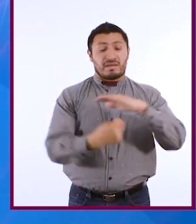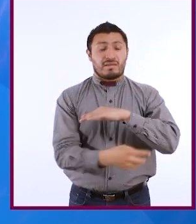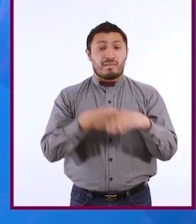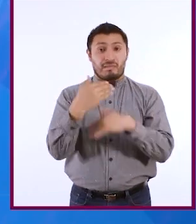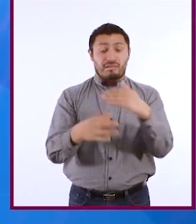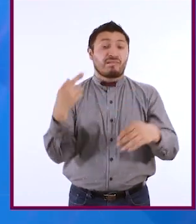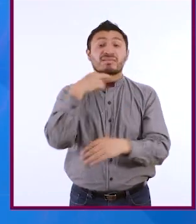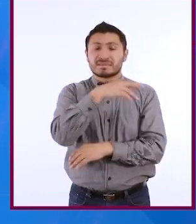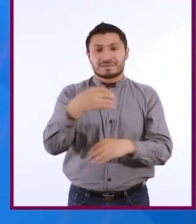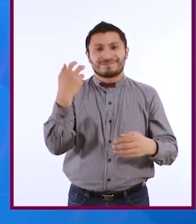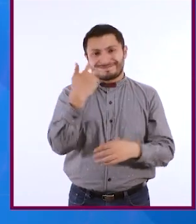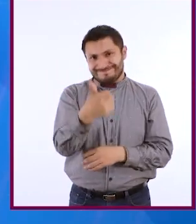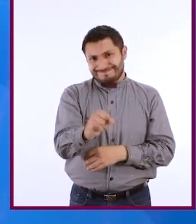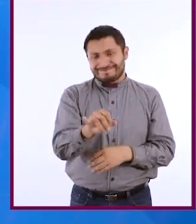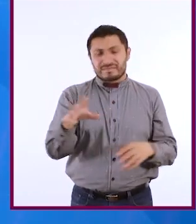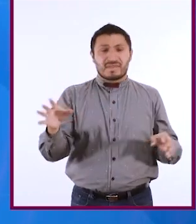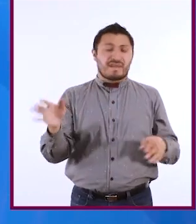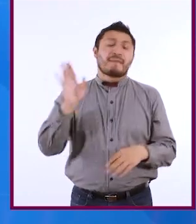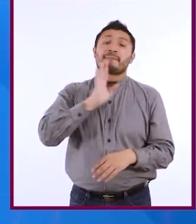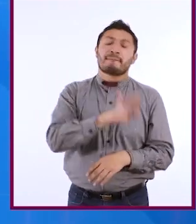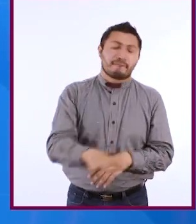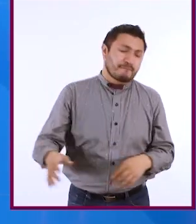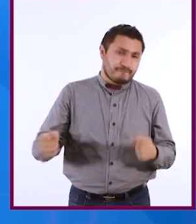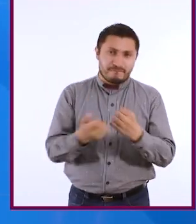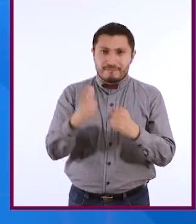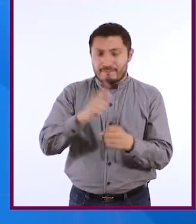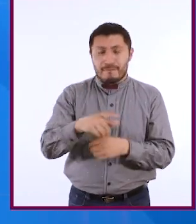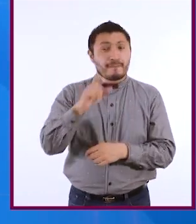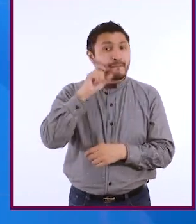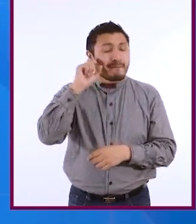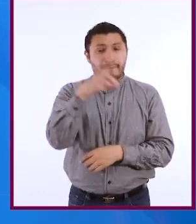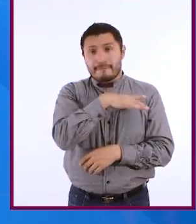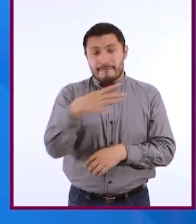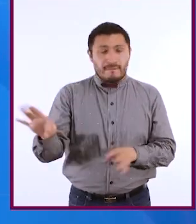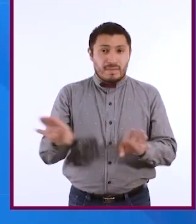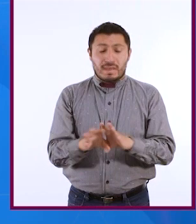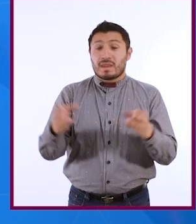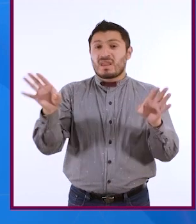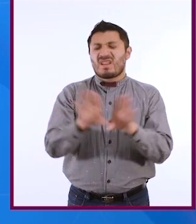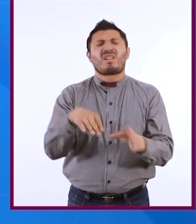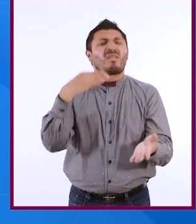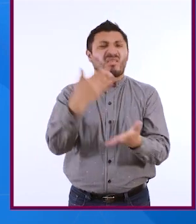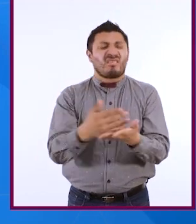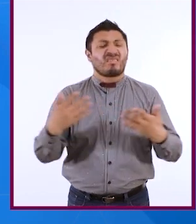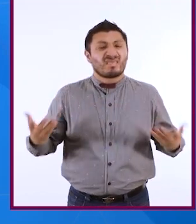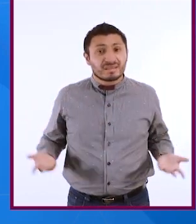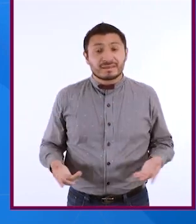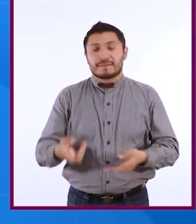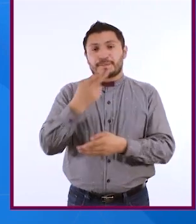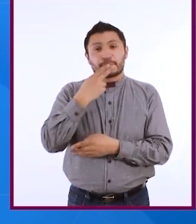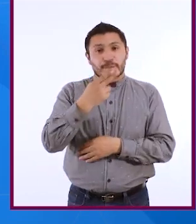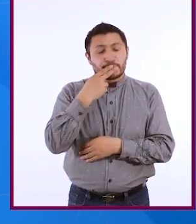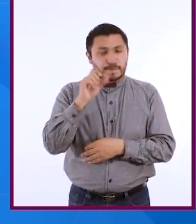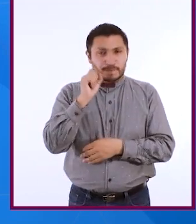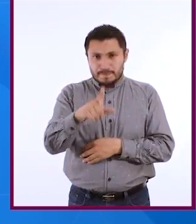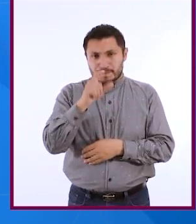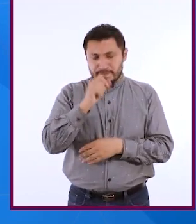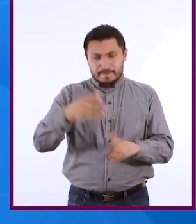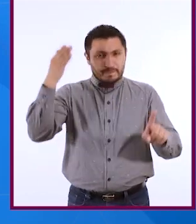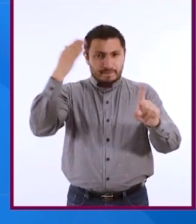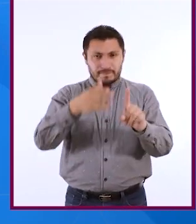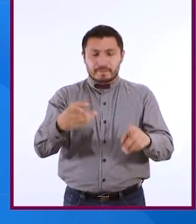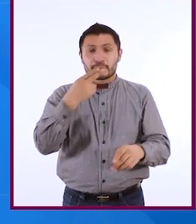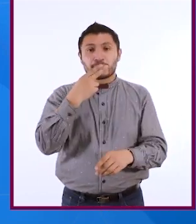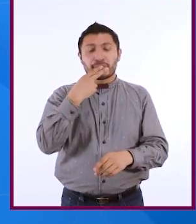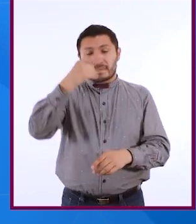este paso, el malestar social generalizado es inminente. ¿Cómo podemos detenerlo? Aplicando los mismos enfoques